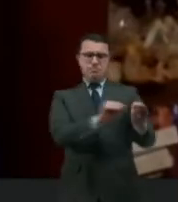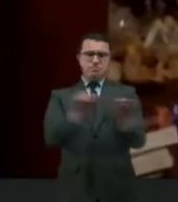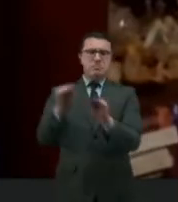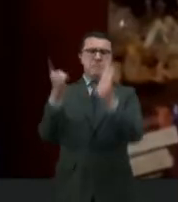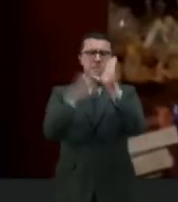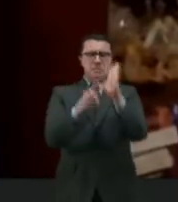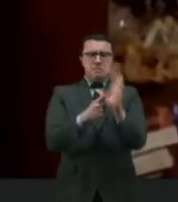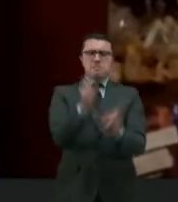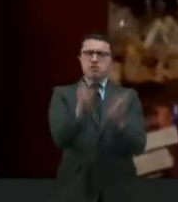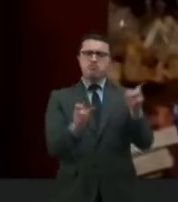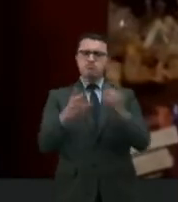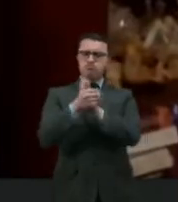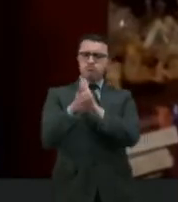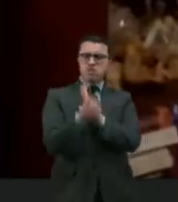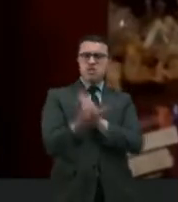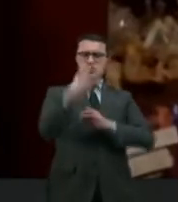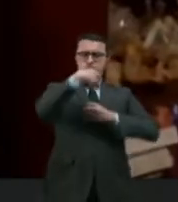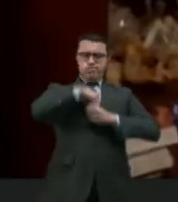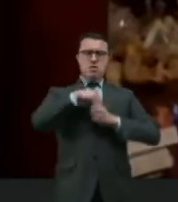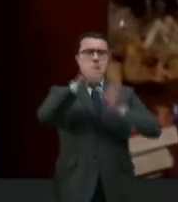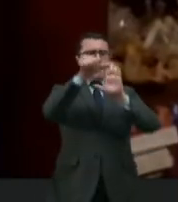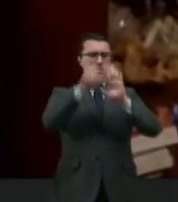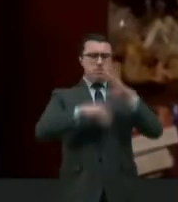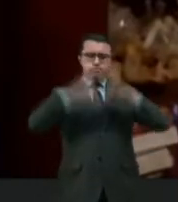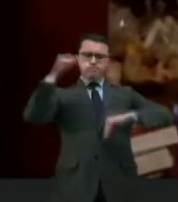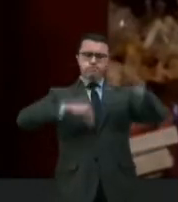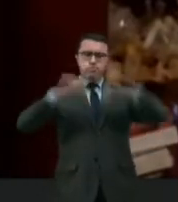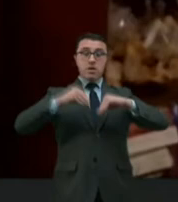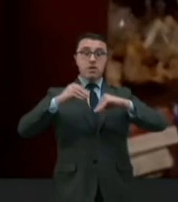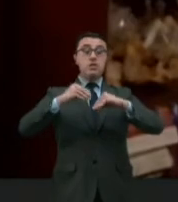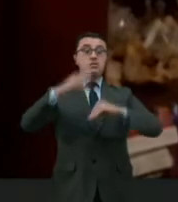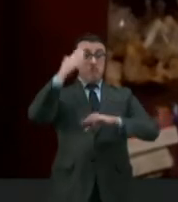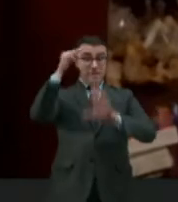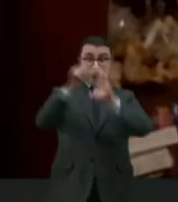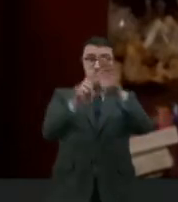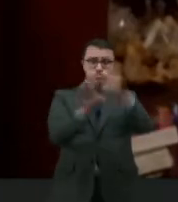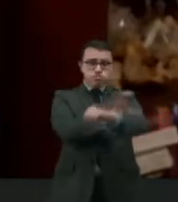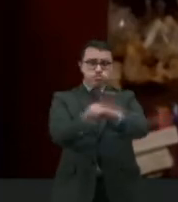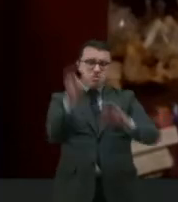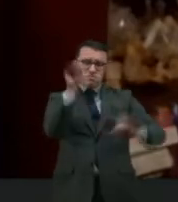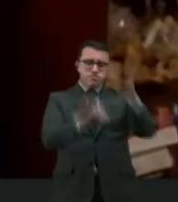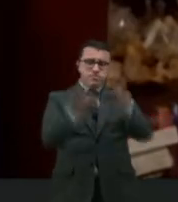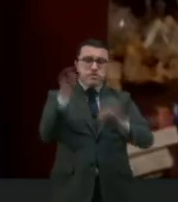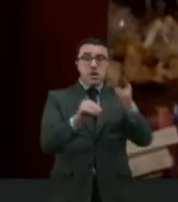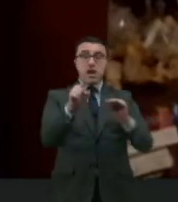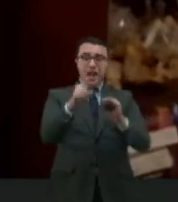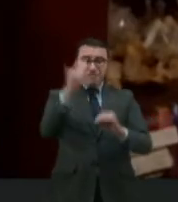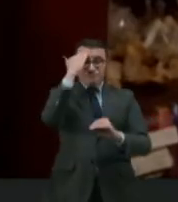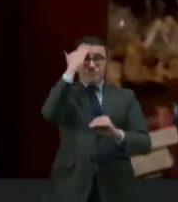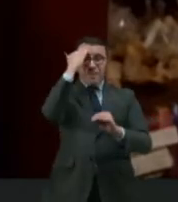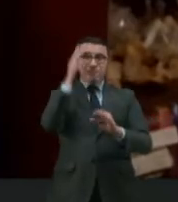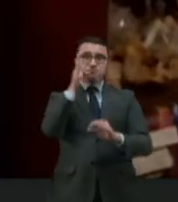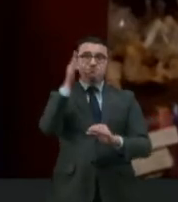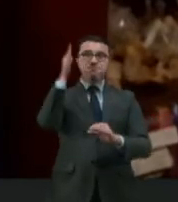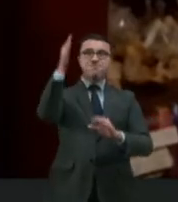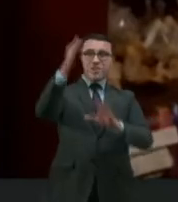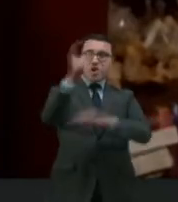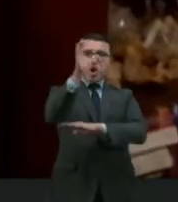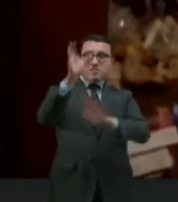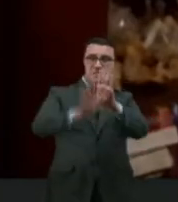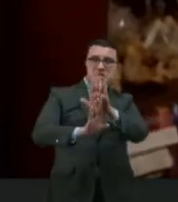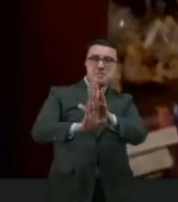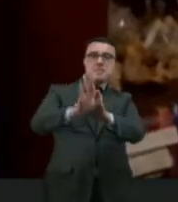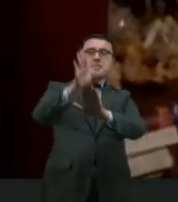con habilidades de programación. Pensamos que saber programar es lo que no solamente nos va a llevar como país al siguiente nivel,